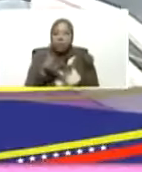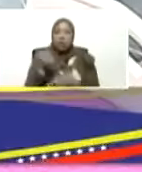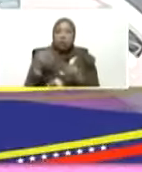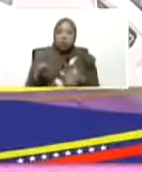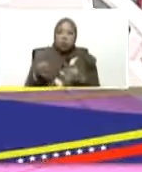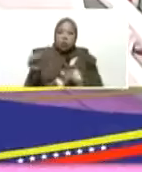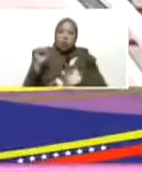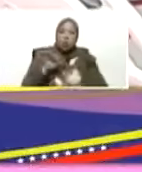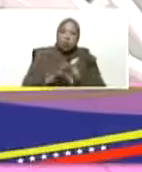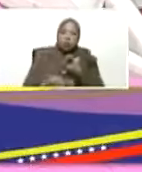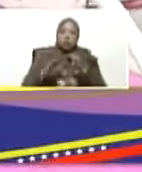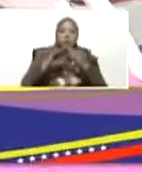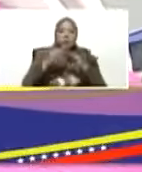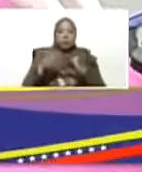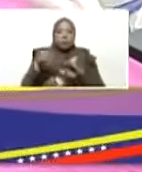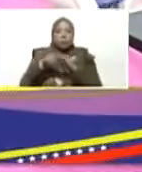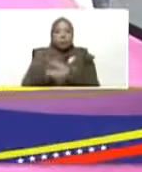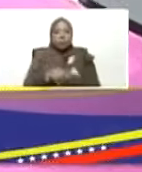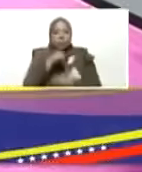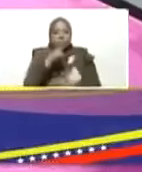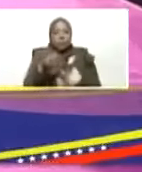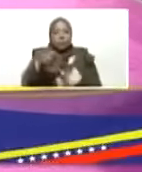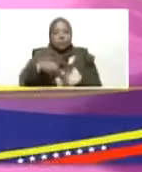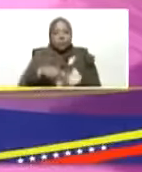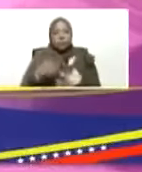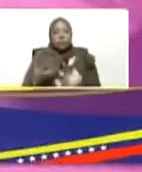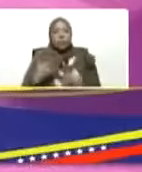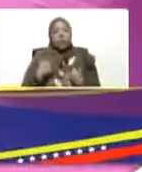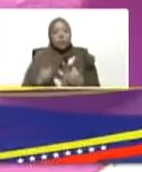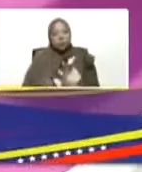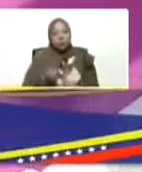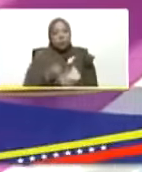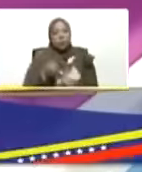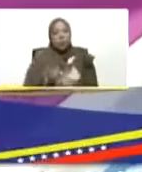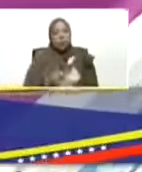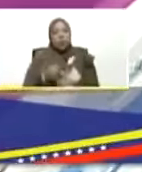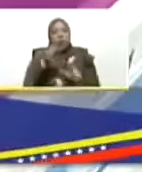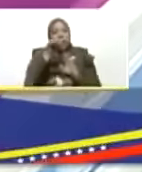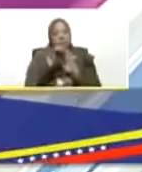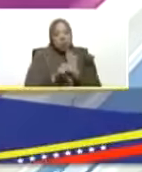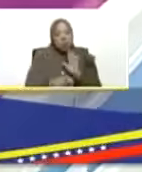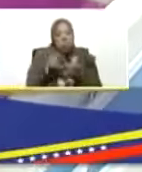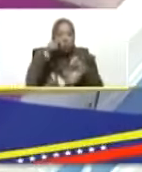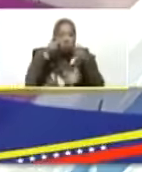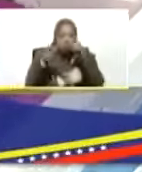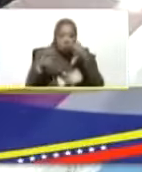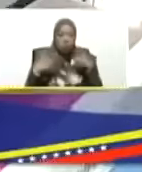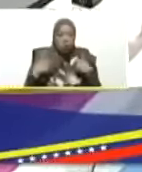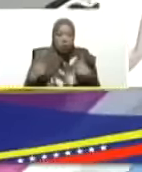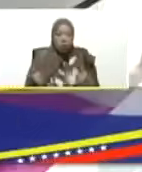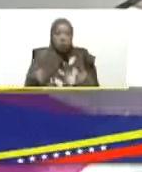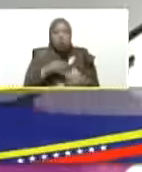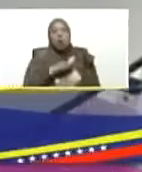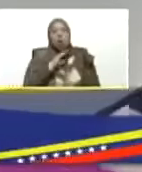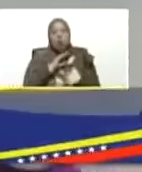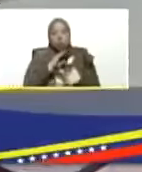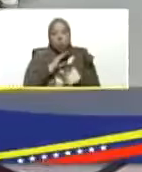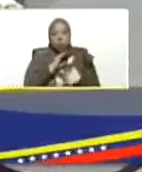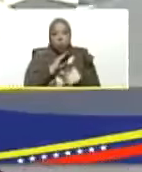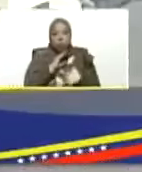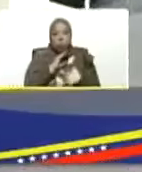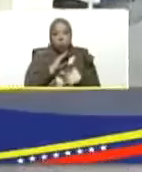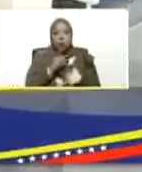preventiva, barrio adentro, el ambulatorio, la salud diagnóstica, la salud curativa, la